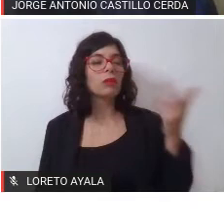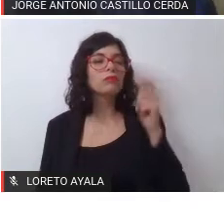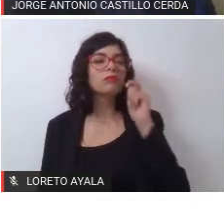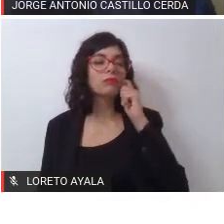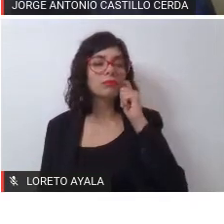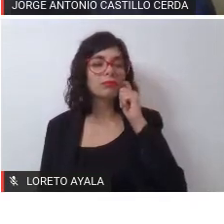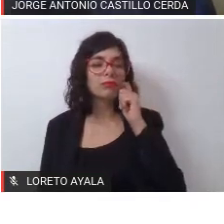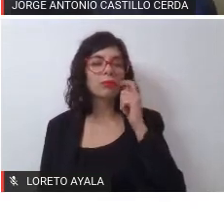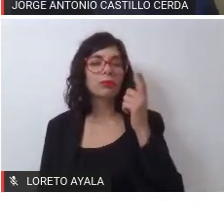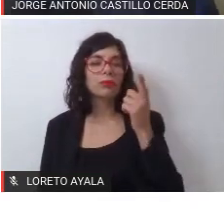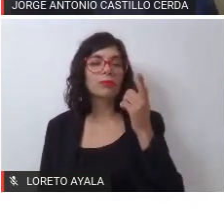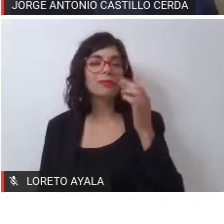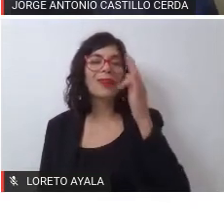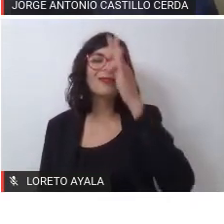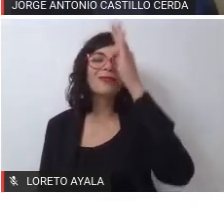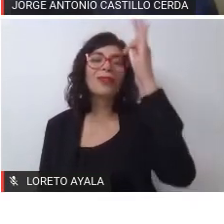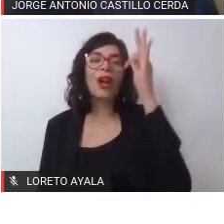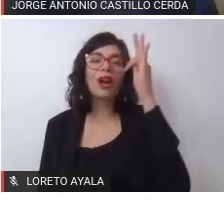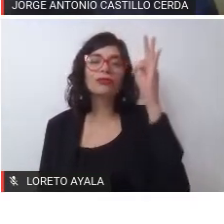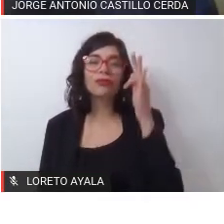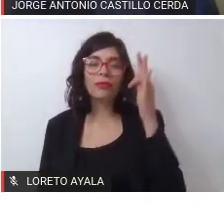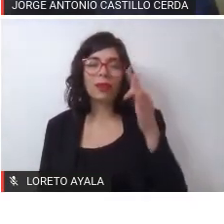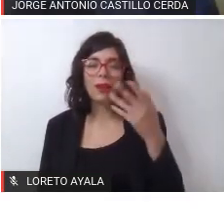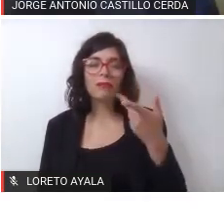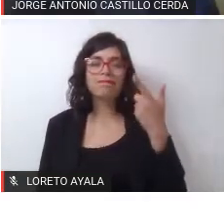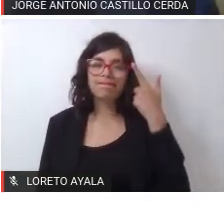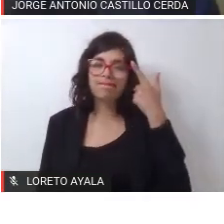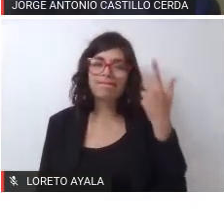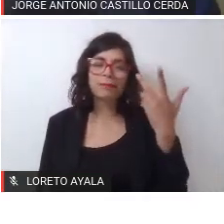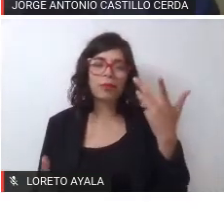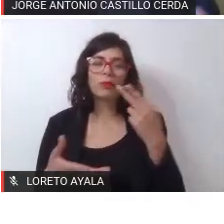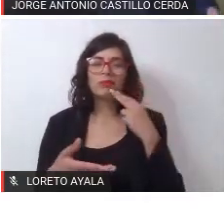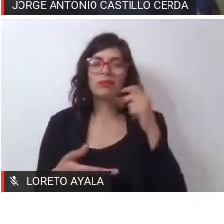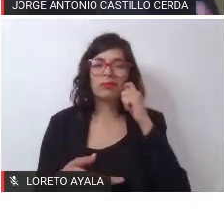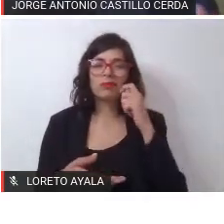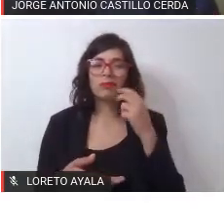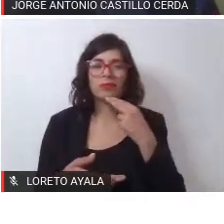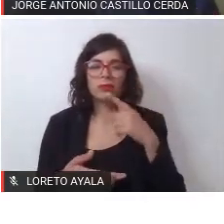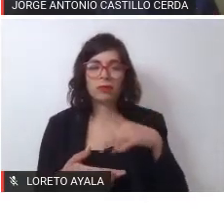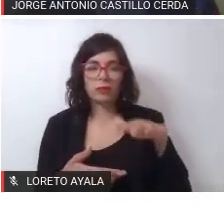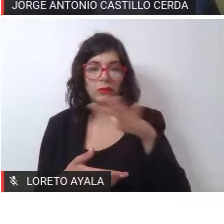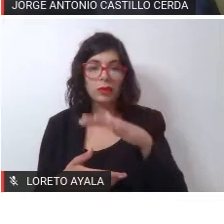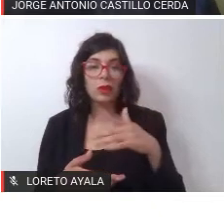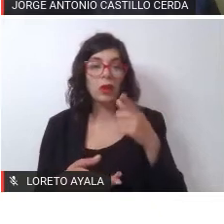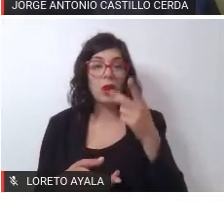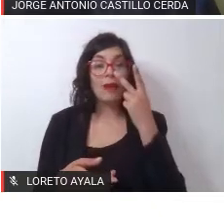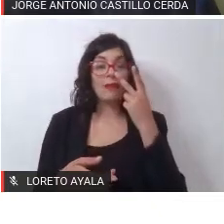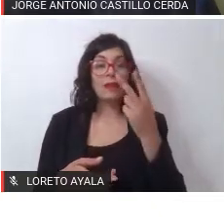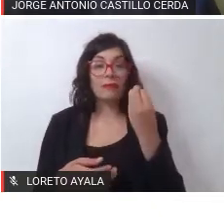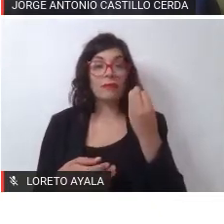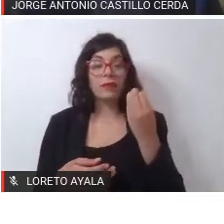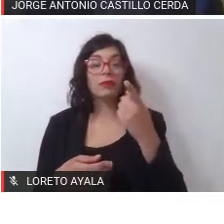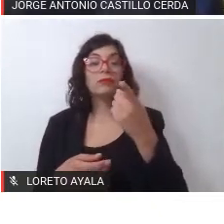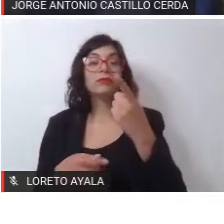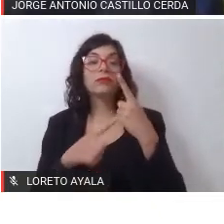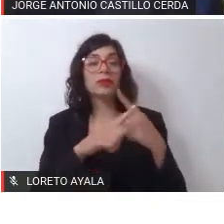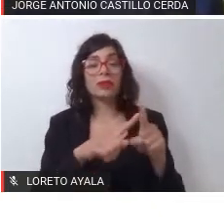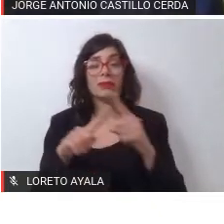que estamos viviendo en ruralidad, ver un poco esta diferencia entre el